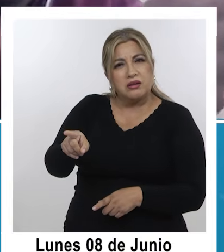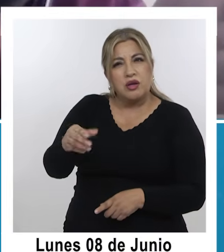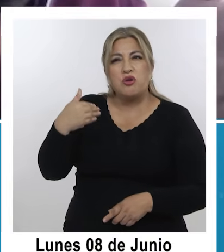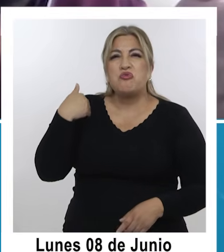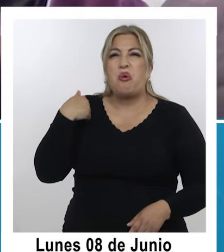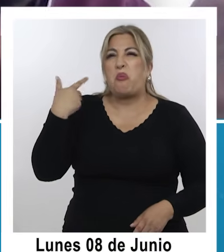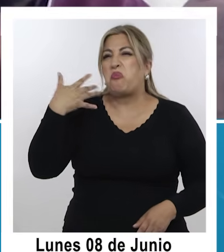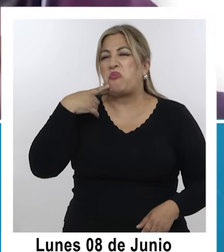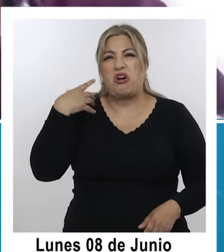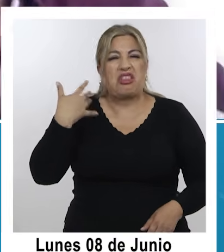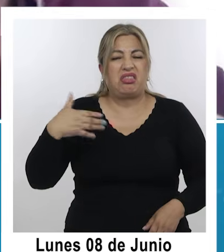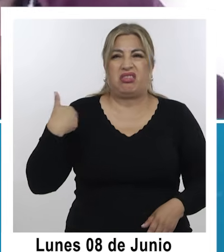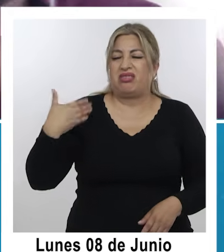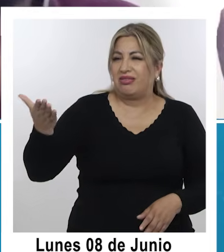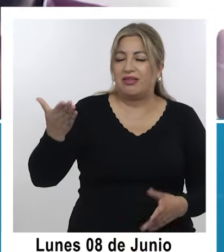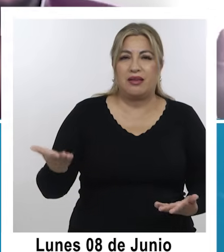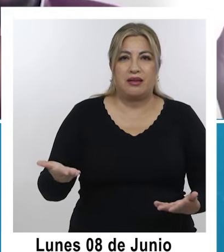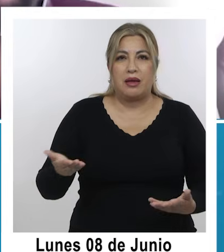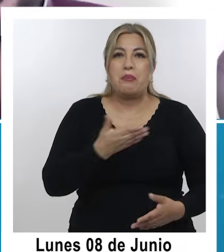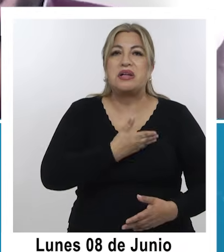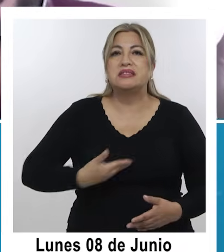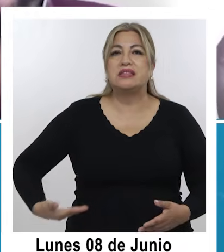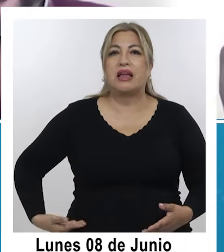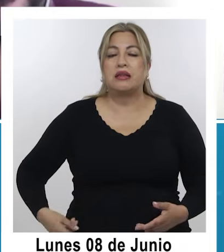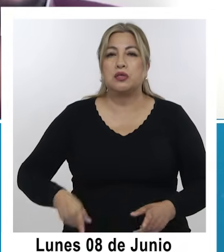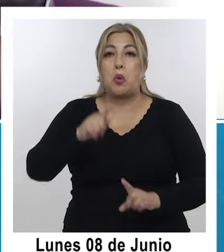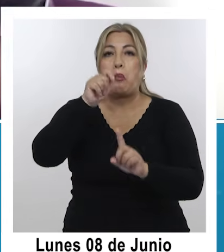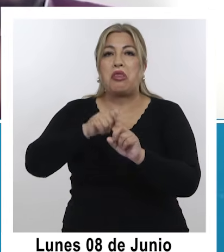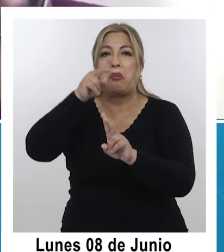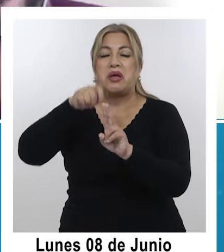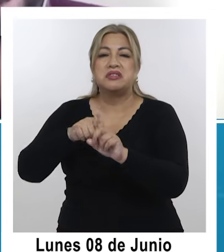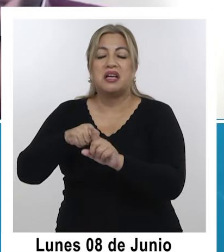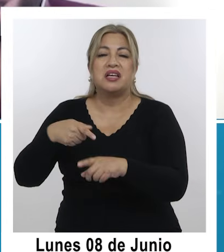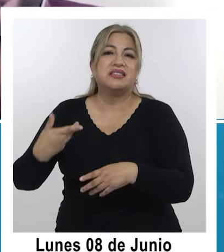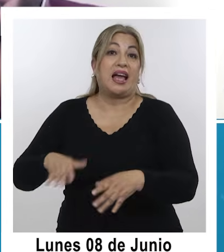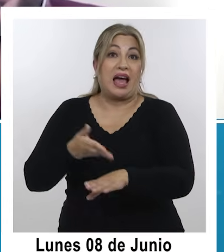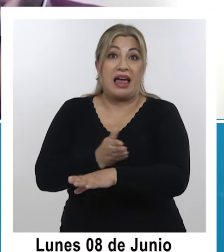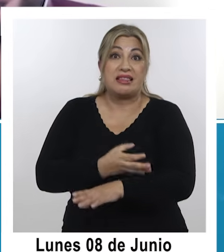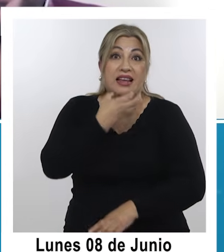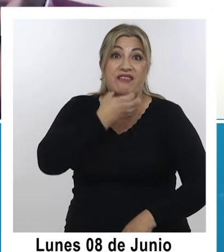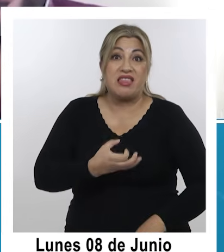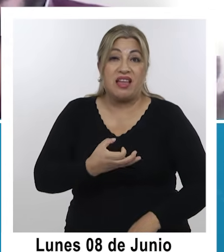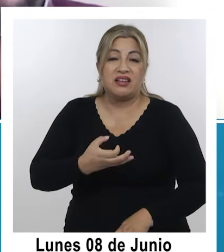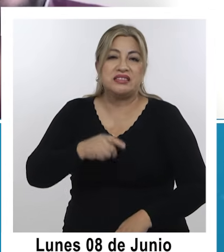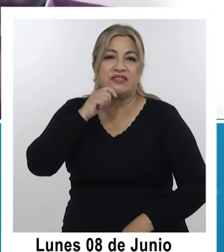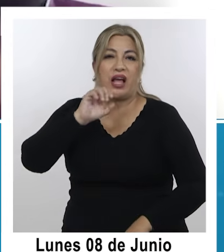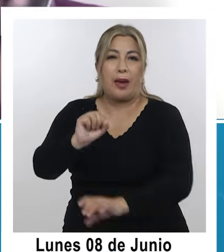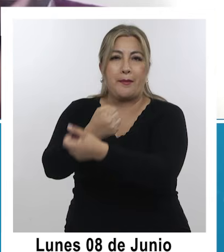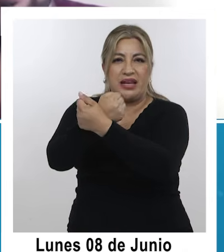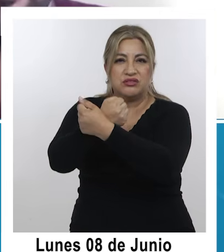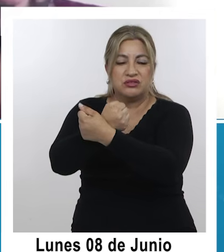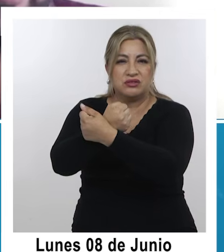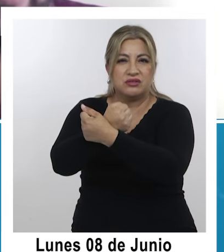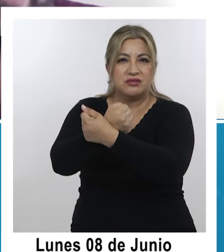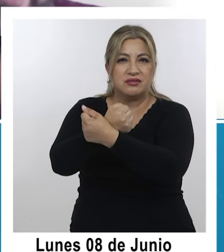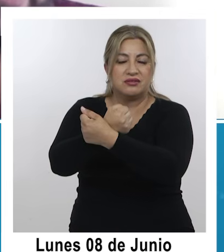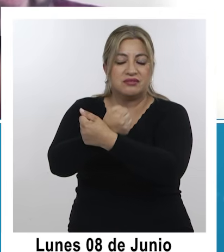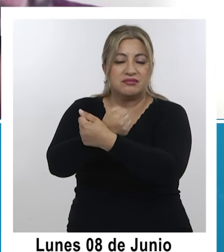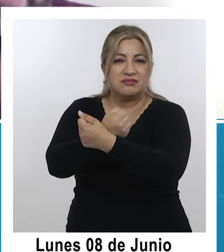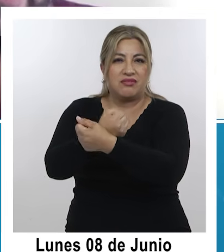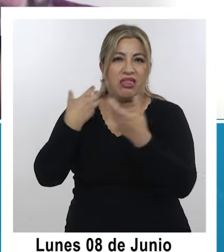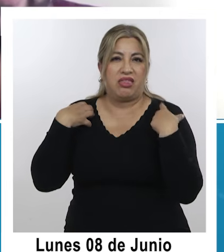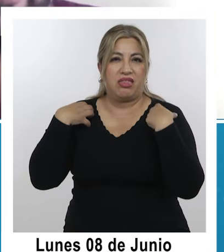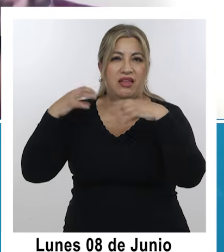quién salga de presidente si antes de la Navidad va a estar preso y va a dejar de ser el presidente? Es eso.